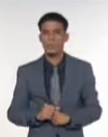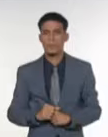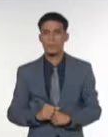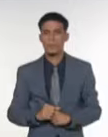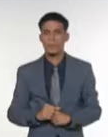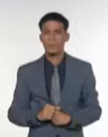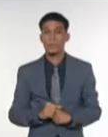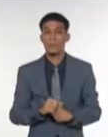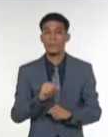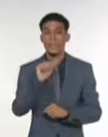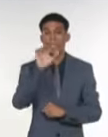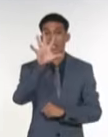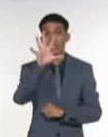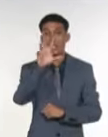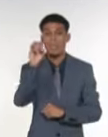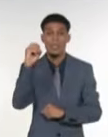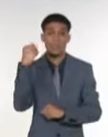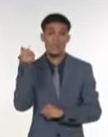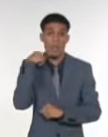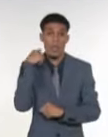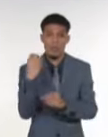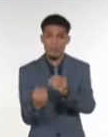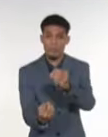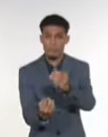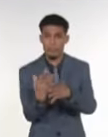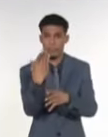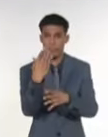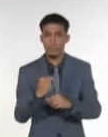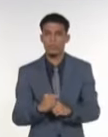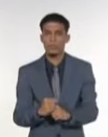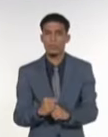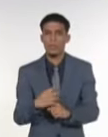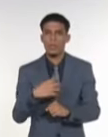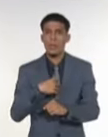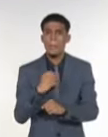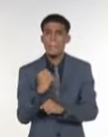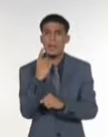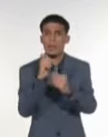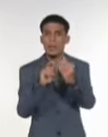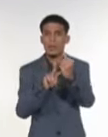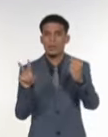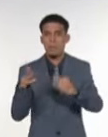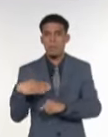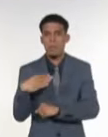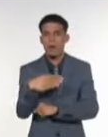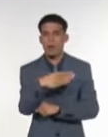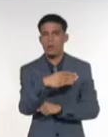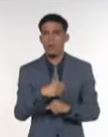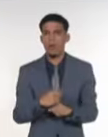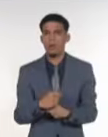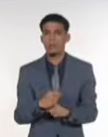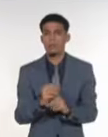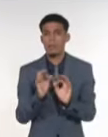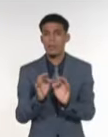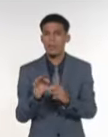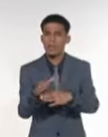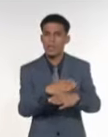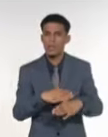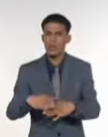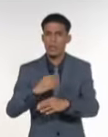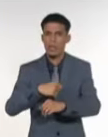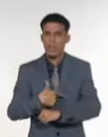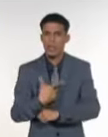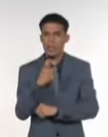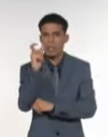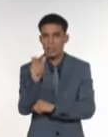Más de 500 años de su fundación hispánica posee la primera villa de Cuba, Baracoa. Como regalo, artistas de la ciudad